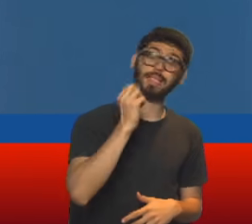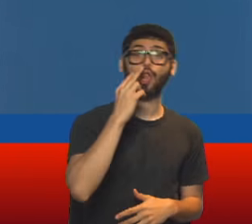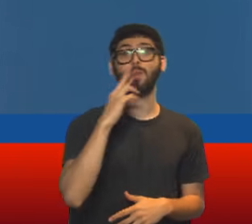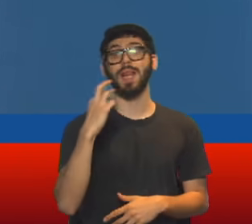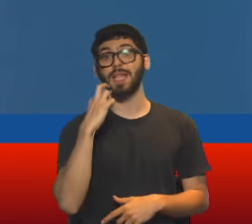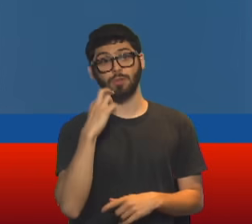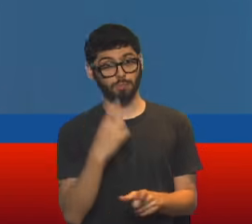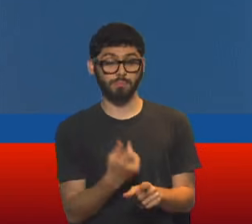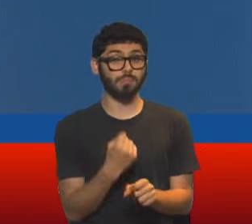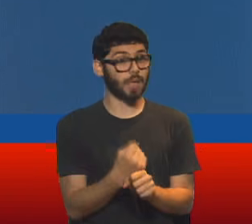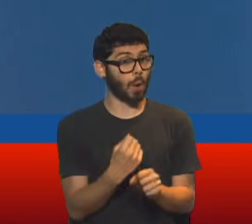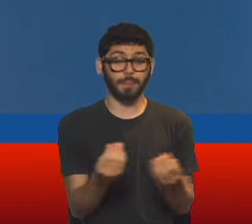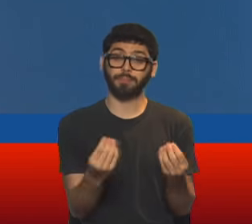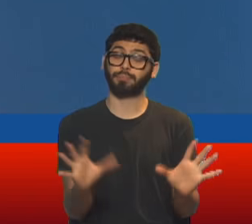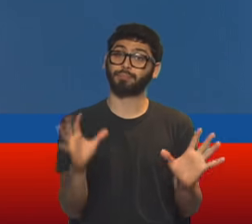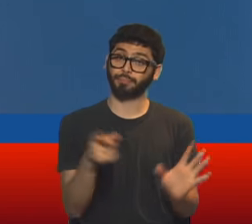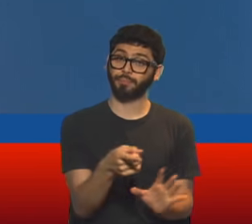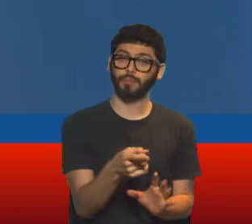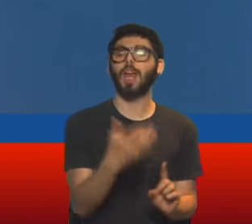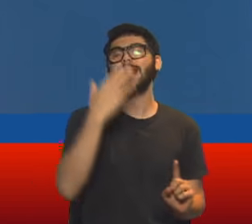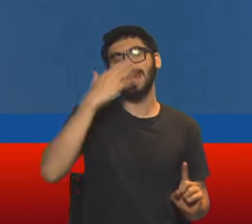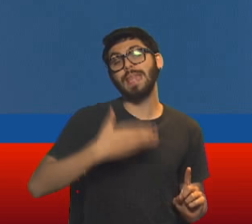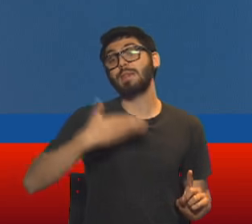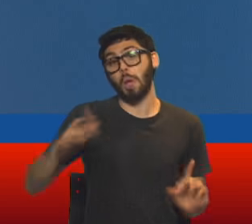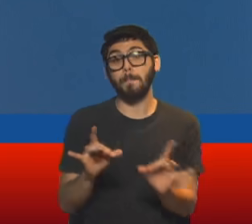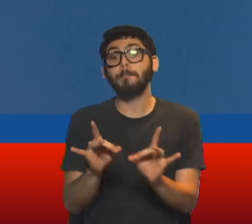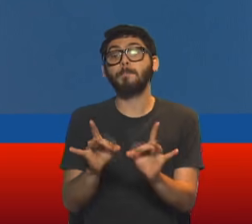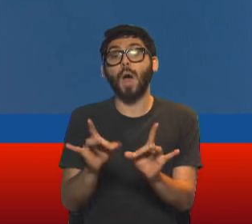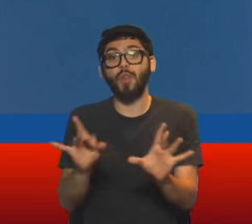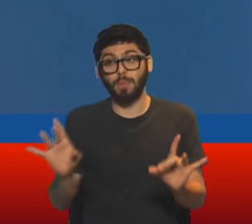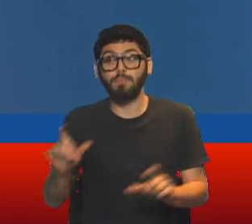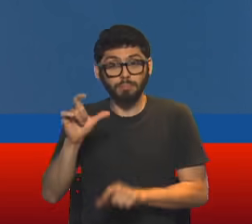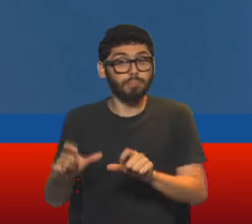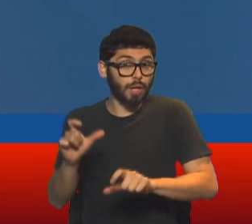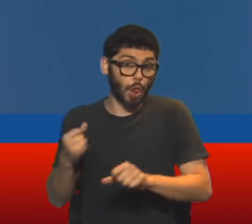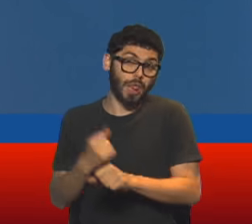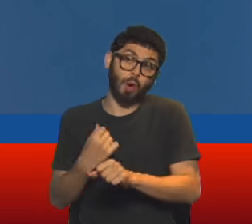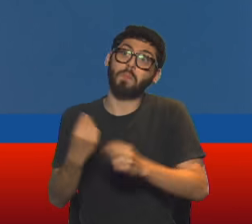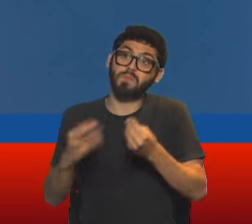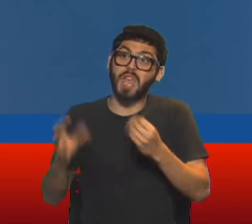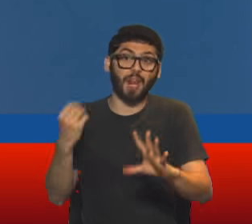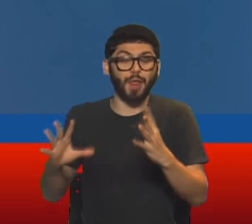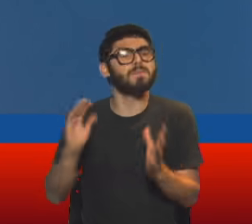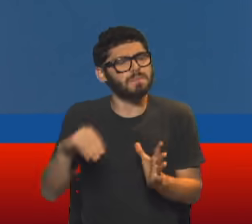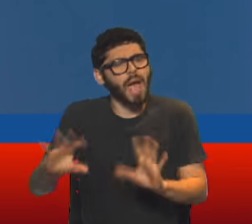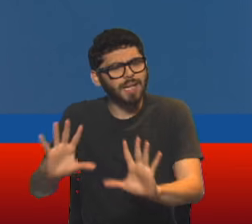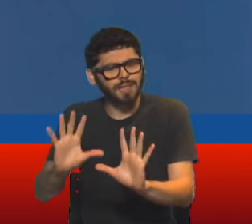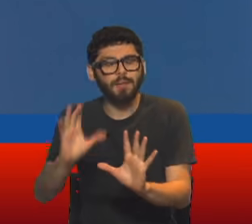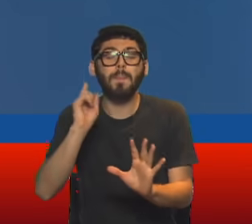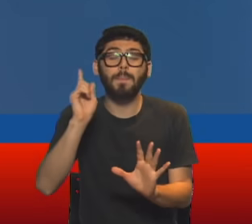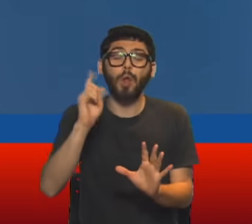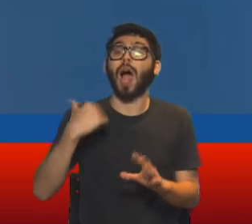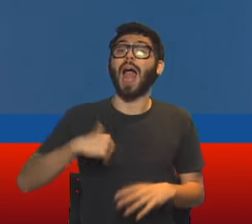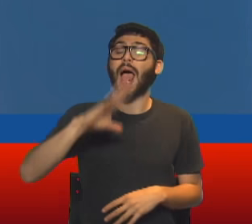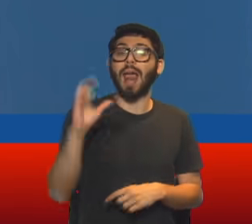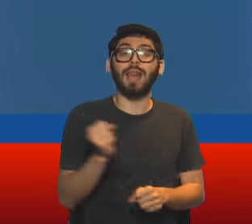más allá de que después obviamente viene una pandemia y otros argentinos y argentinas han perdido el trabajo pero lo que quiero decir es que perder el trabajo en la